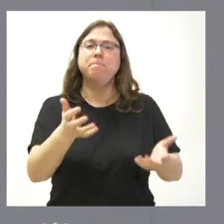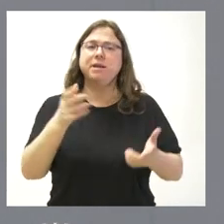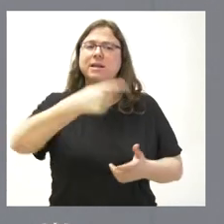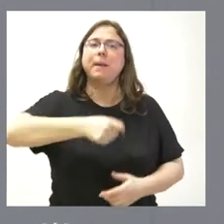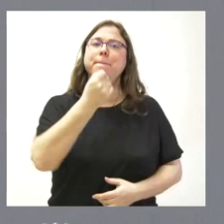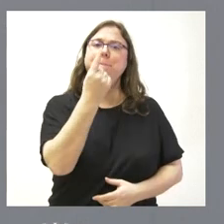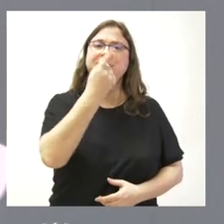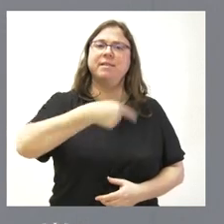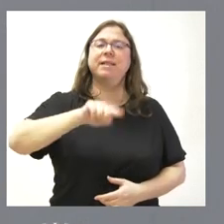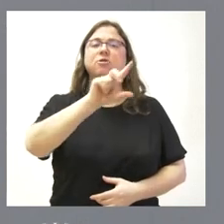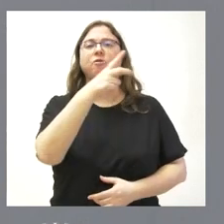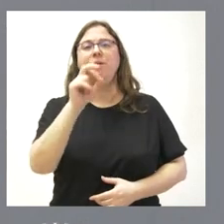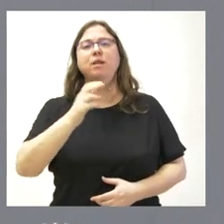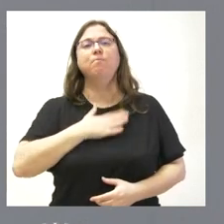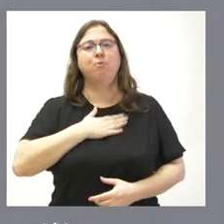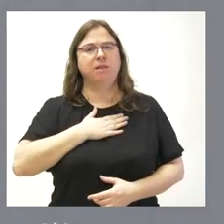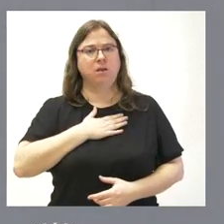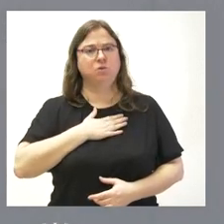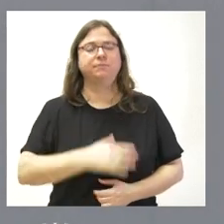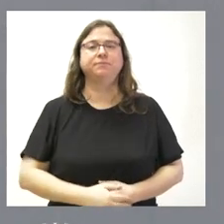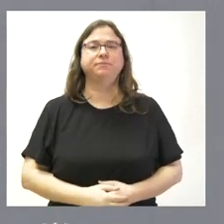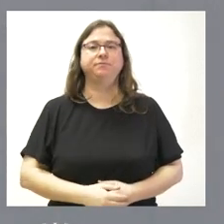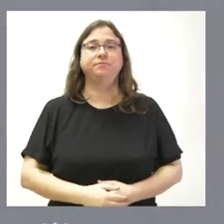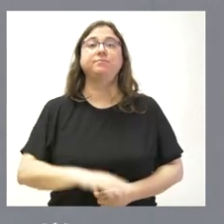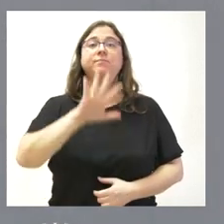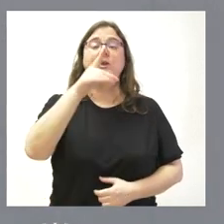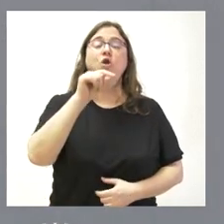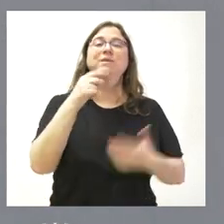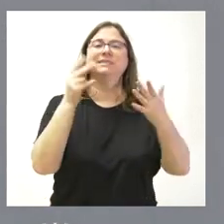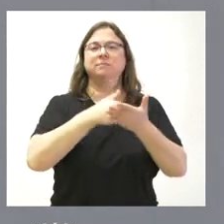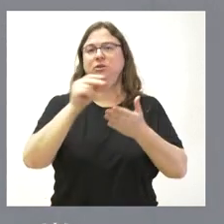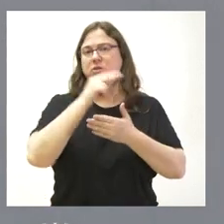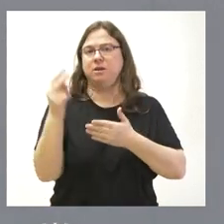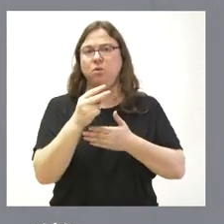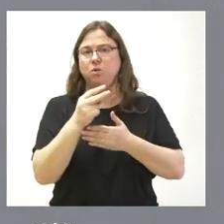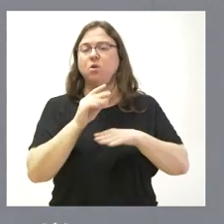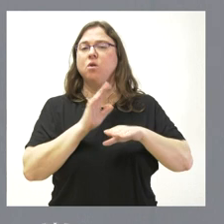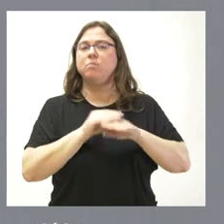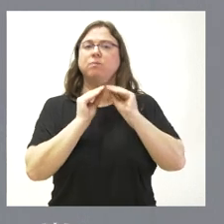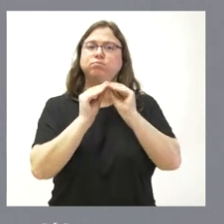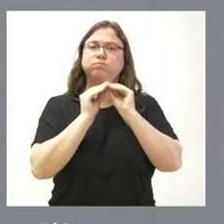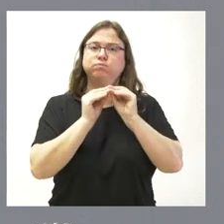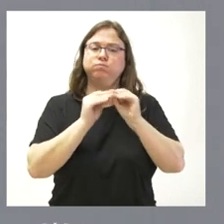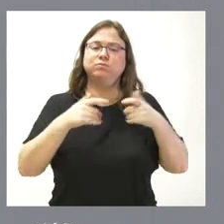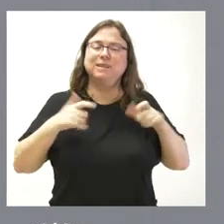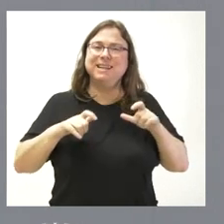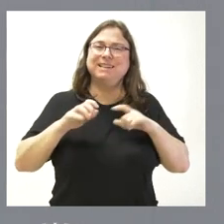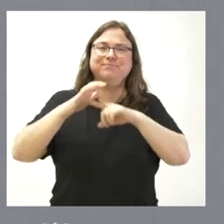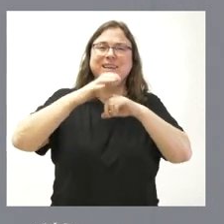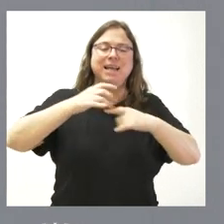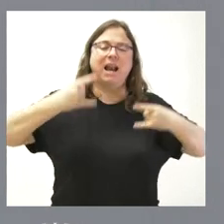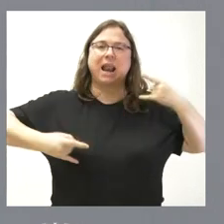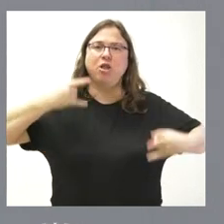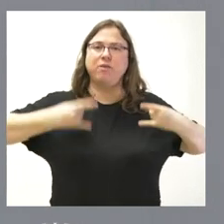1120 propietarios 6 Perdón 5,7 millones de euros para la construcción de la unidad de satélite de radioterapia